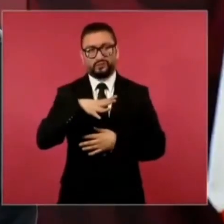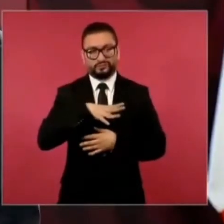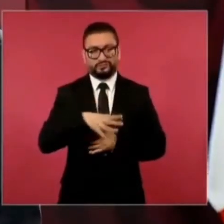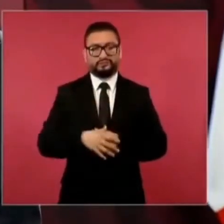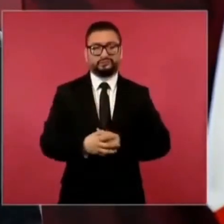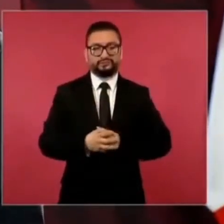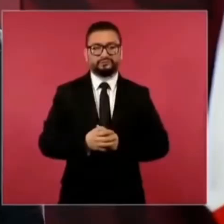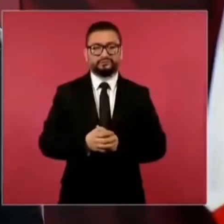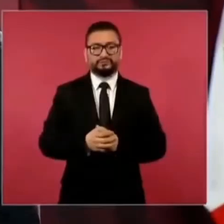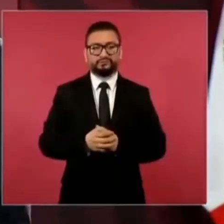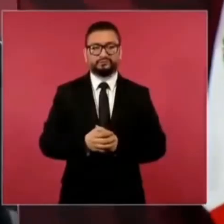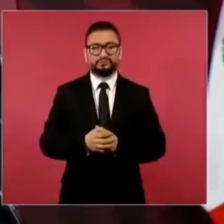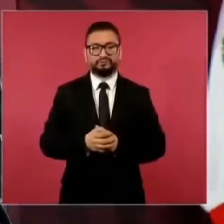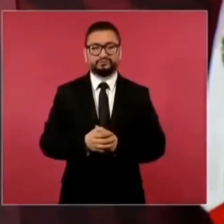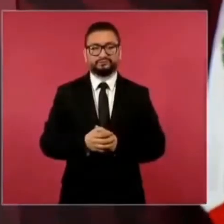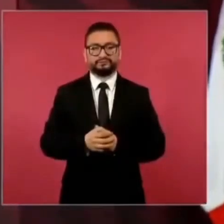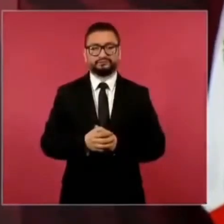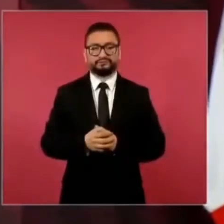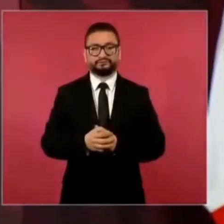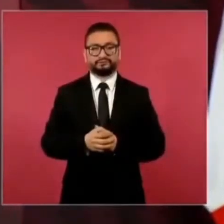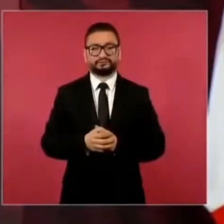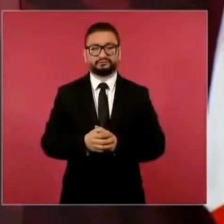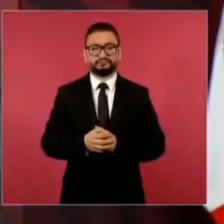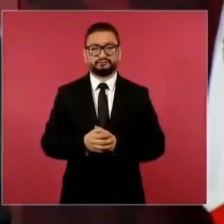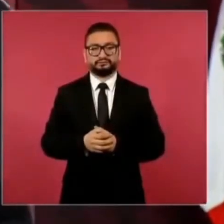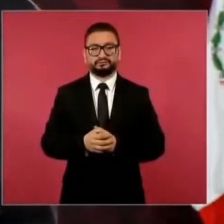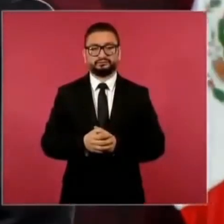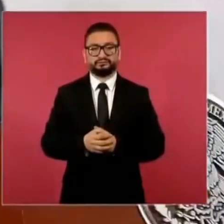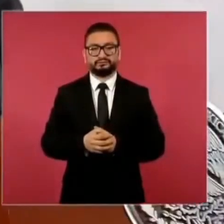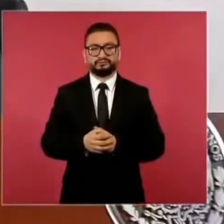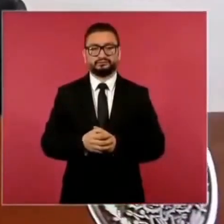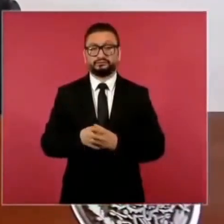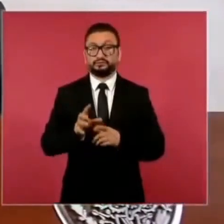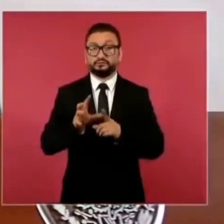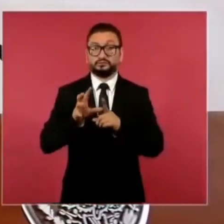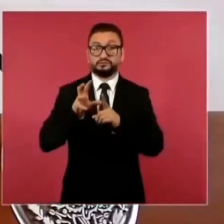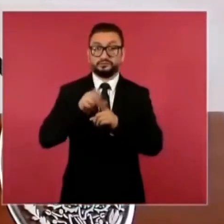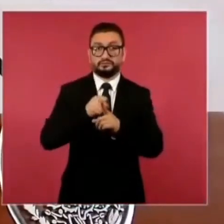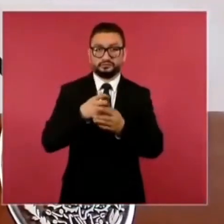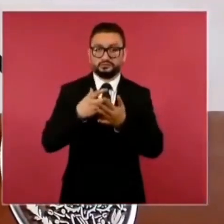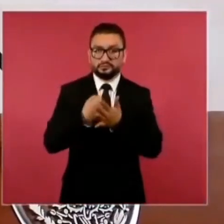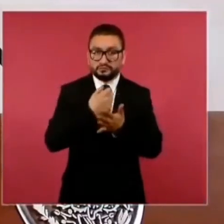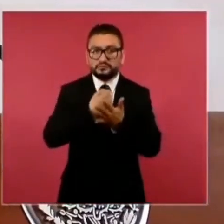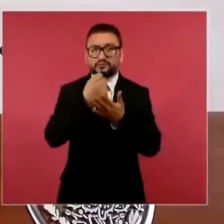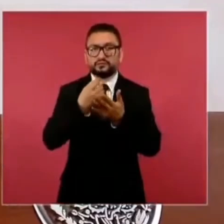Ahora, ¿cuánto se ha logrado? Mucho,